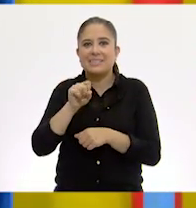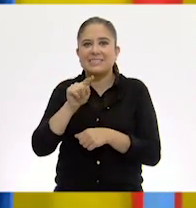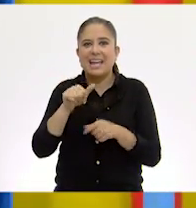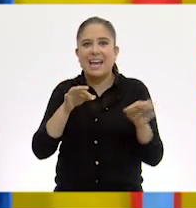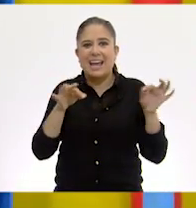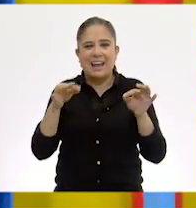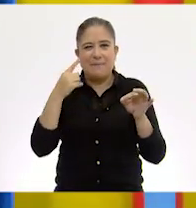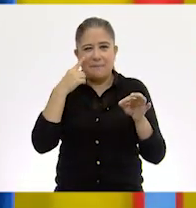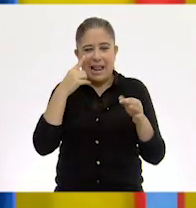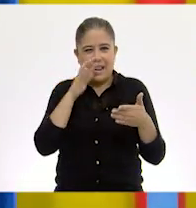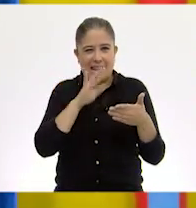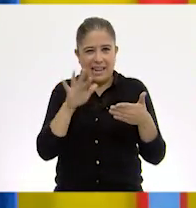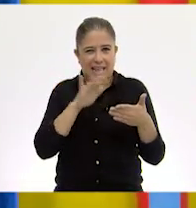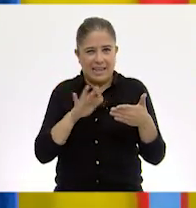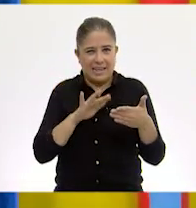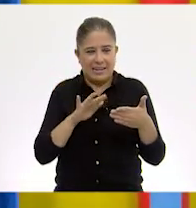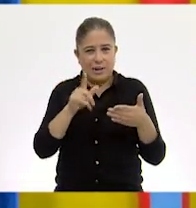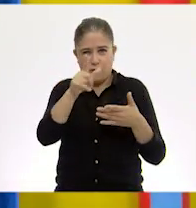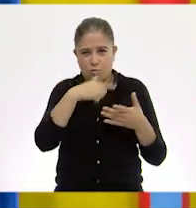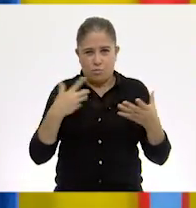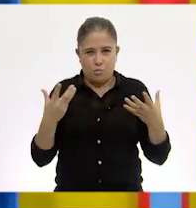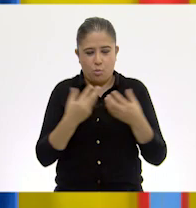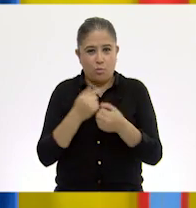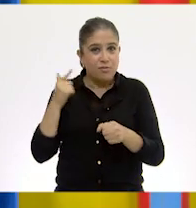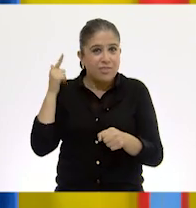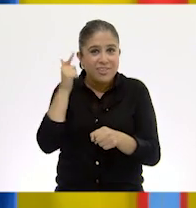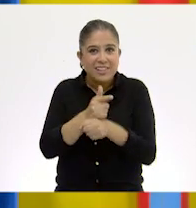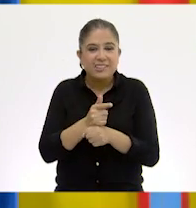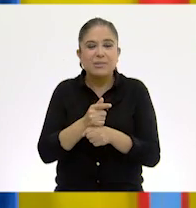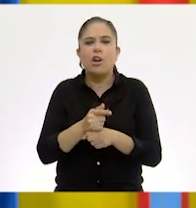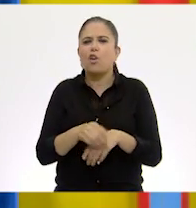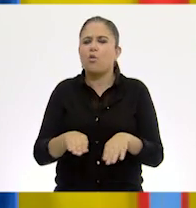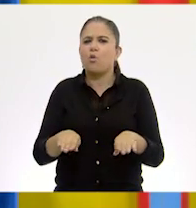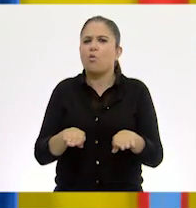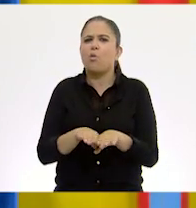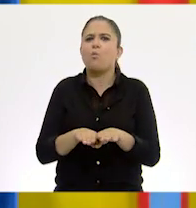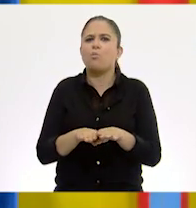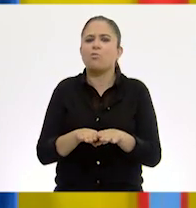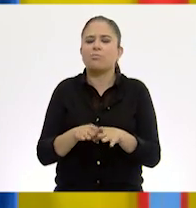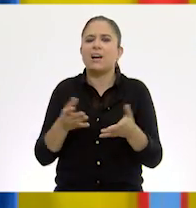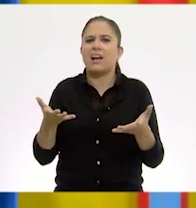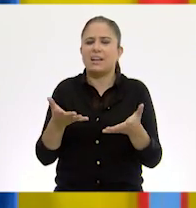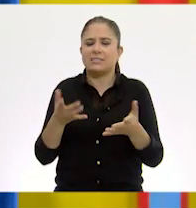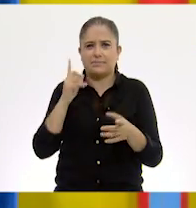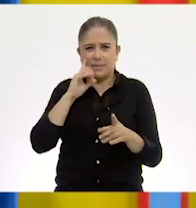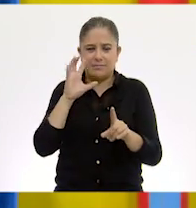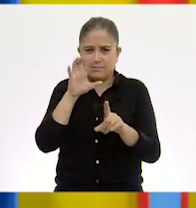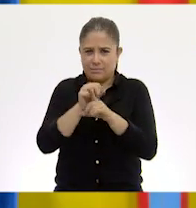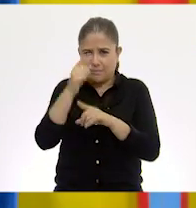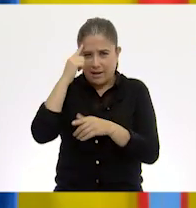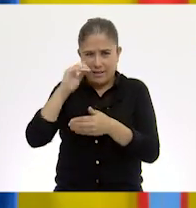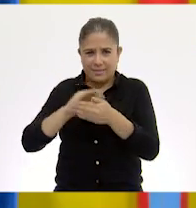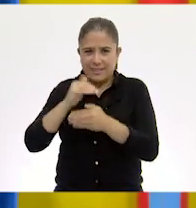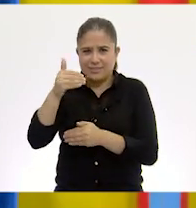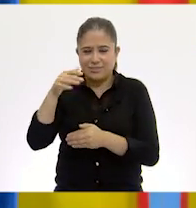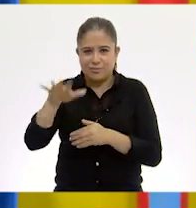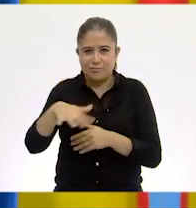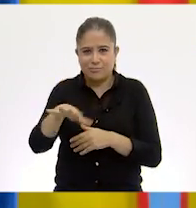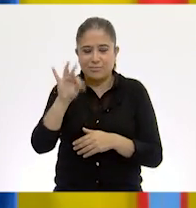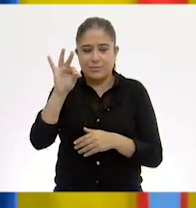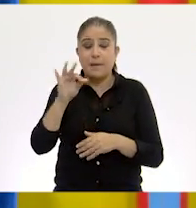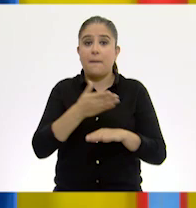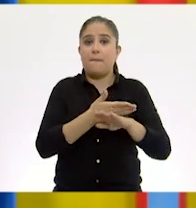las voy a leer. Y juntos vamos a descubrir cómo llegar a ese tesoro, ¿va? Blanco como la